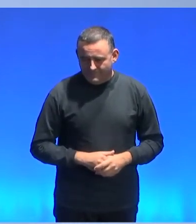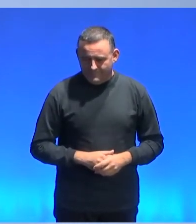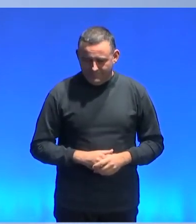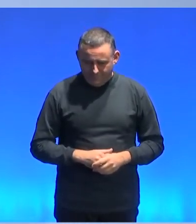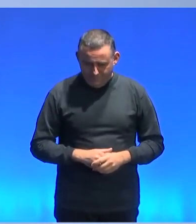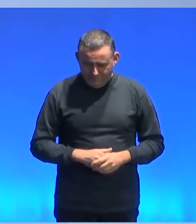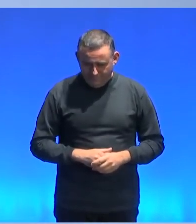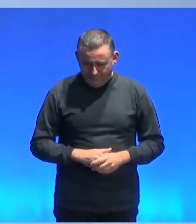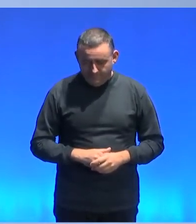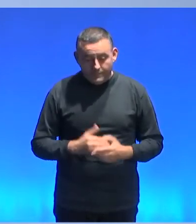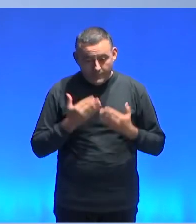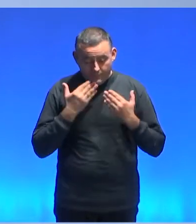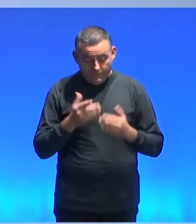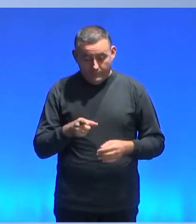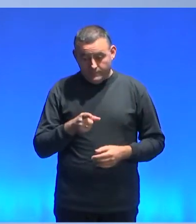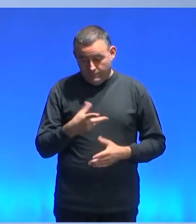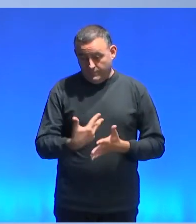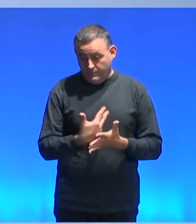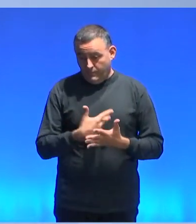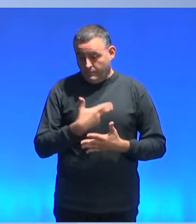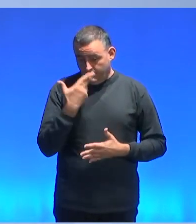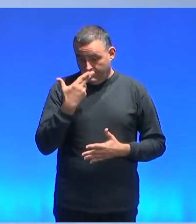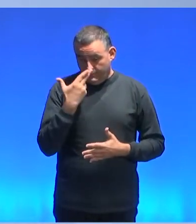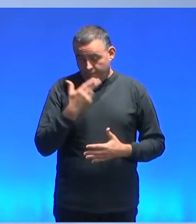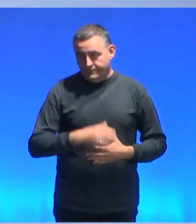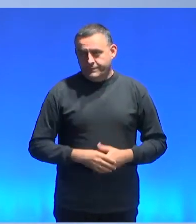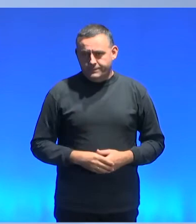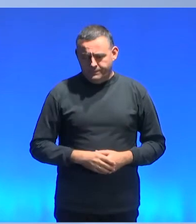Gracias, muy interesante. Bueno, yo creo que